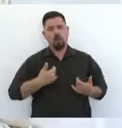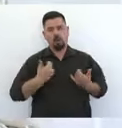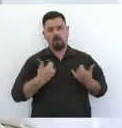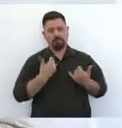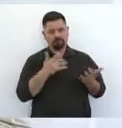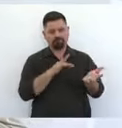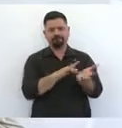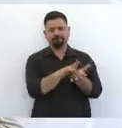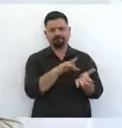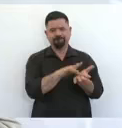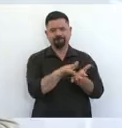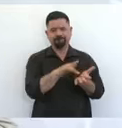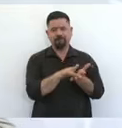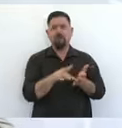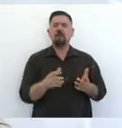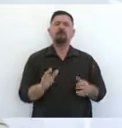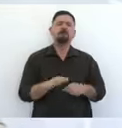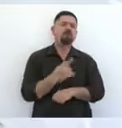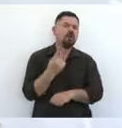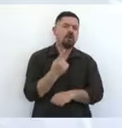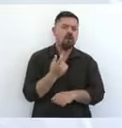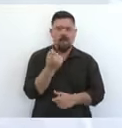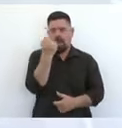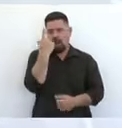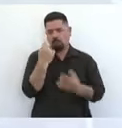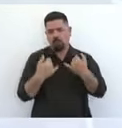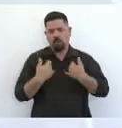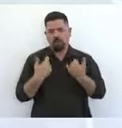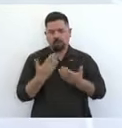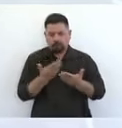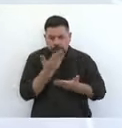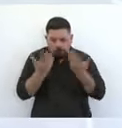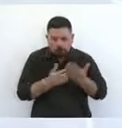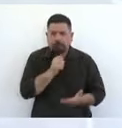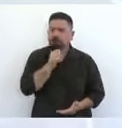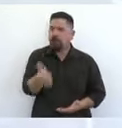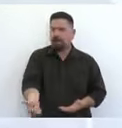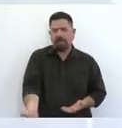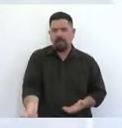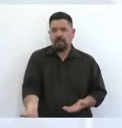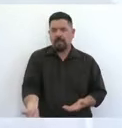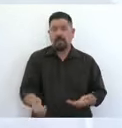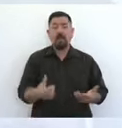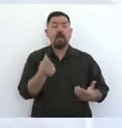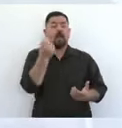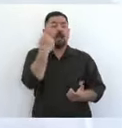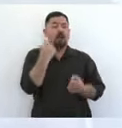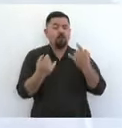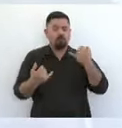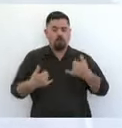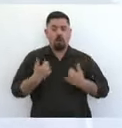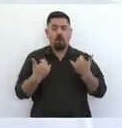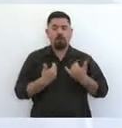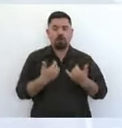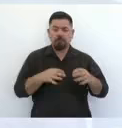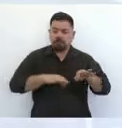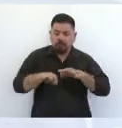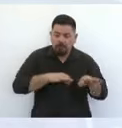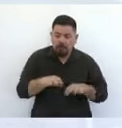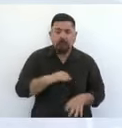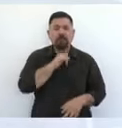quienes ya no estudian y no tienen trabajo.